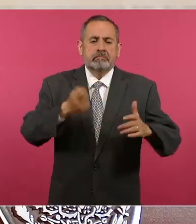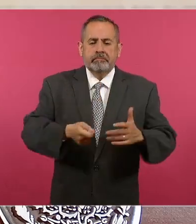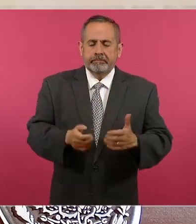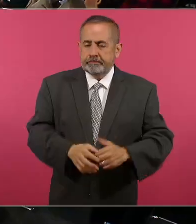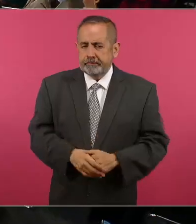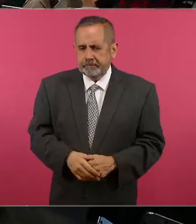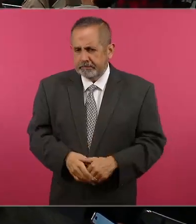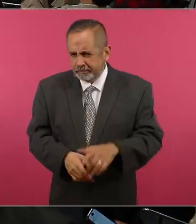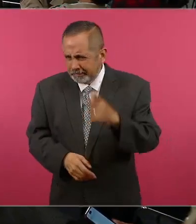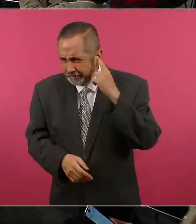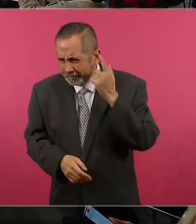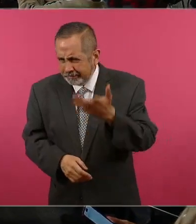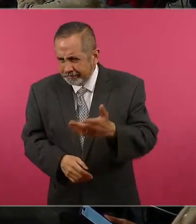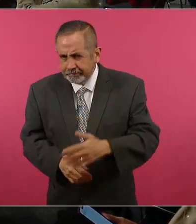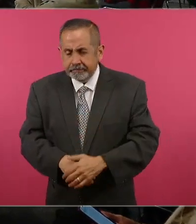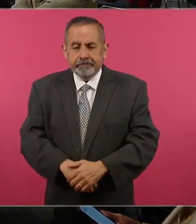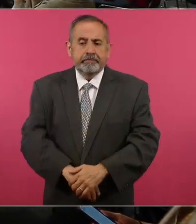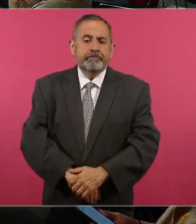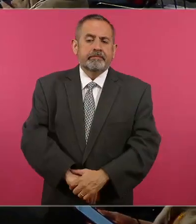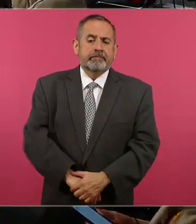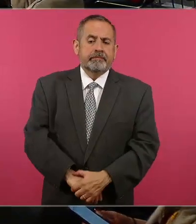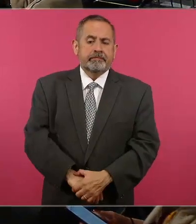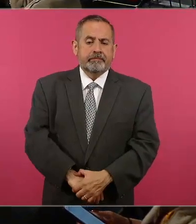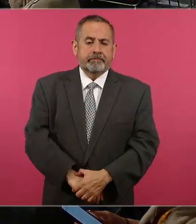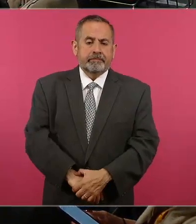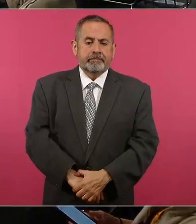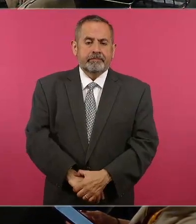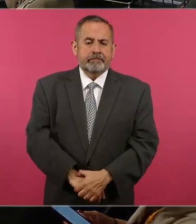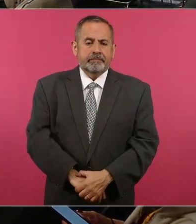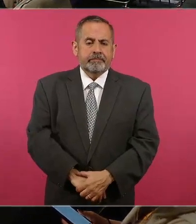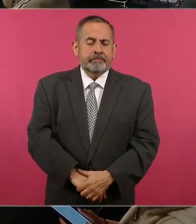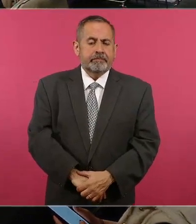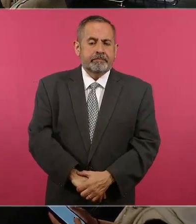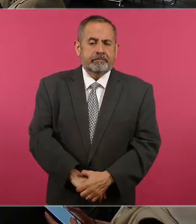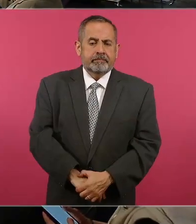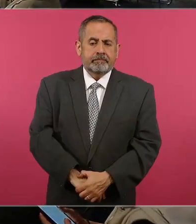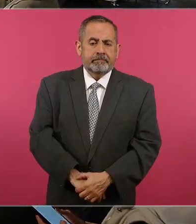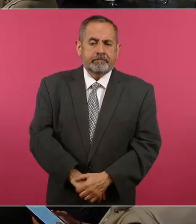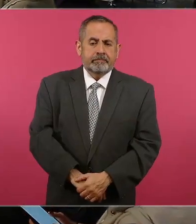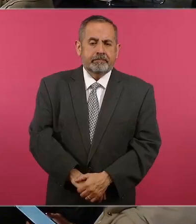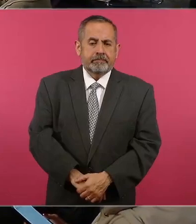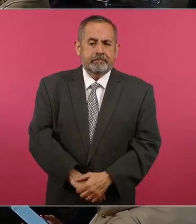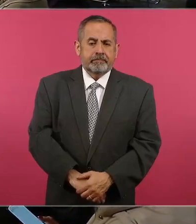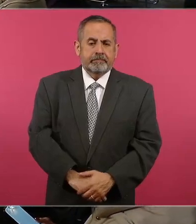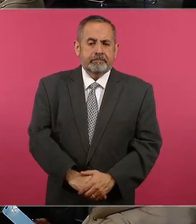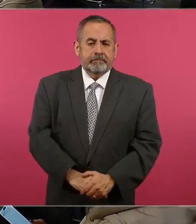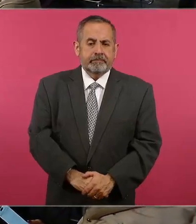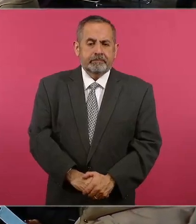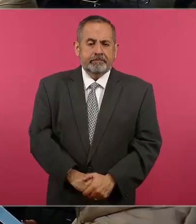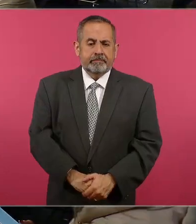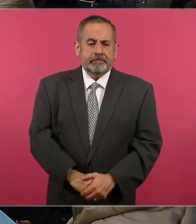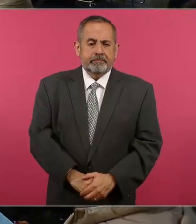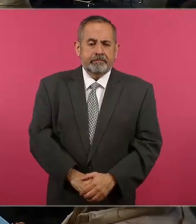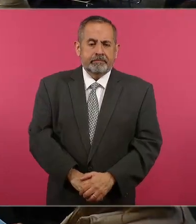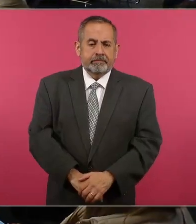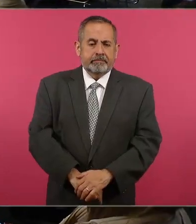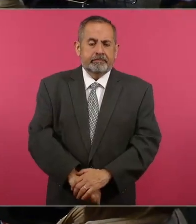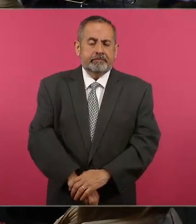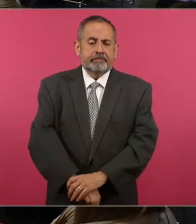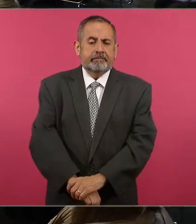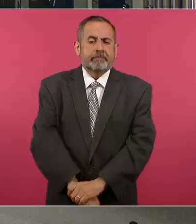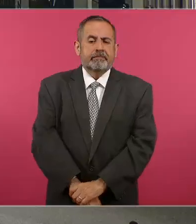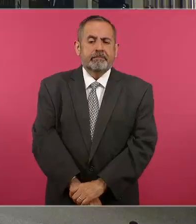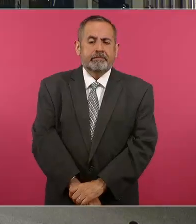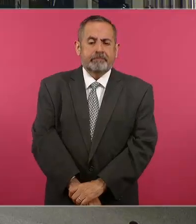¿Cómo? ¿Cómo fue lo que propuso ayer este ministro Monreal? No. Una supuesta destitución por no cumplir un pacto